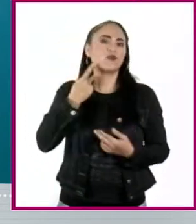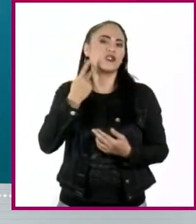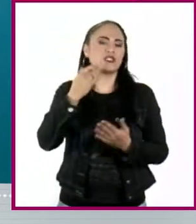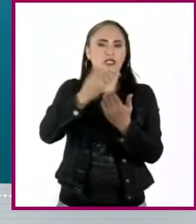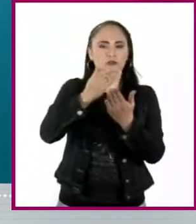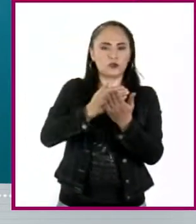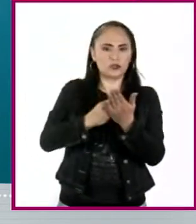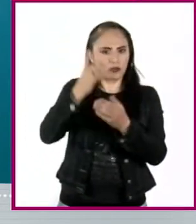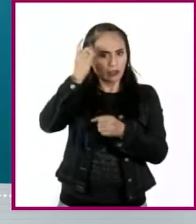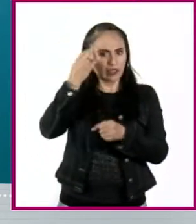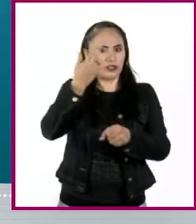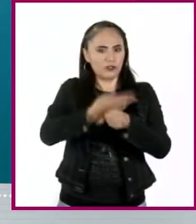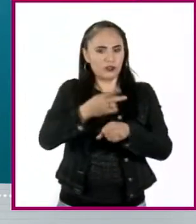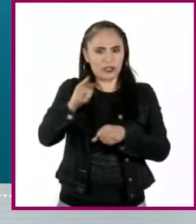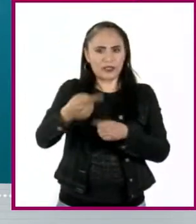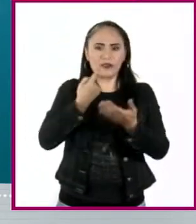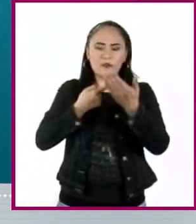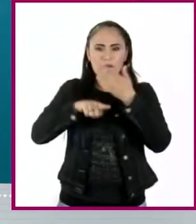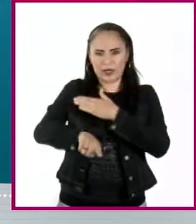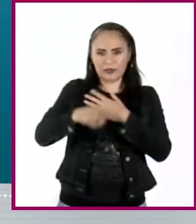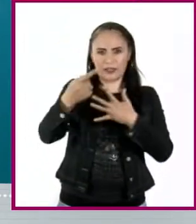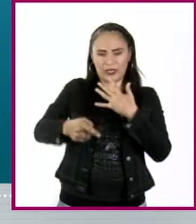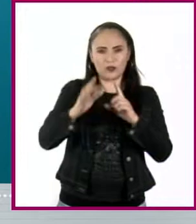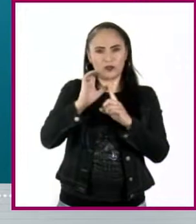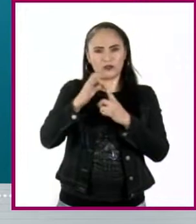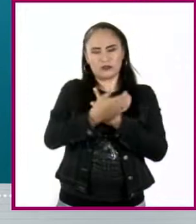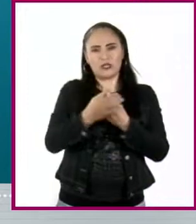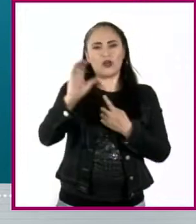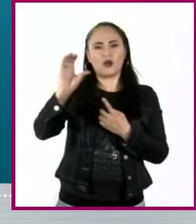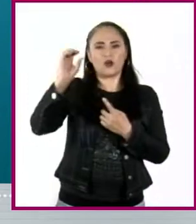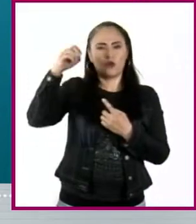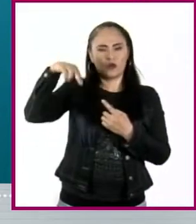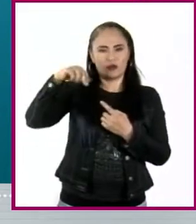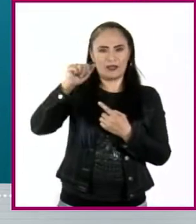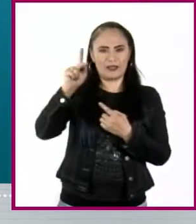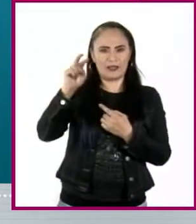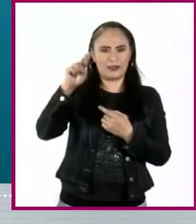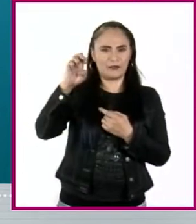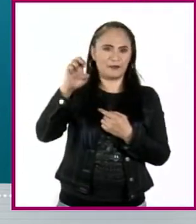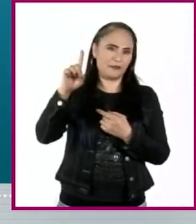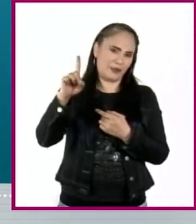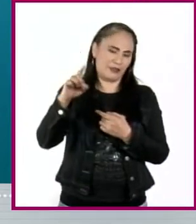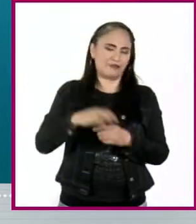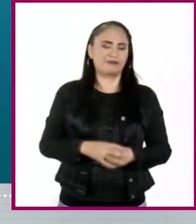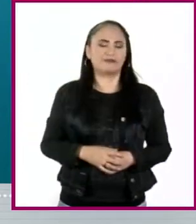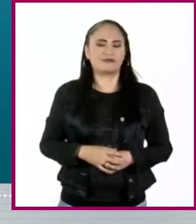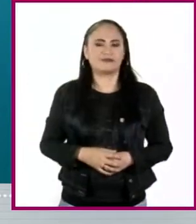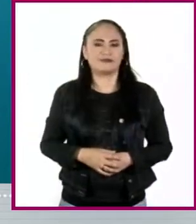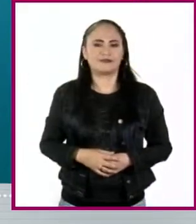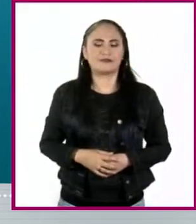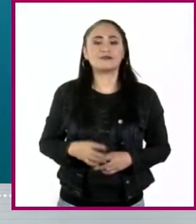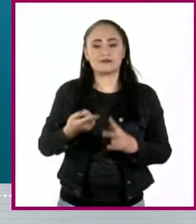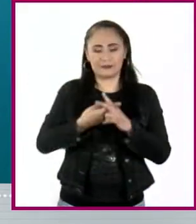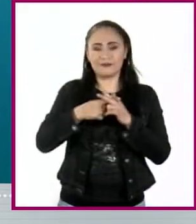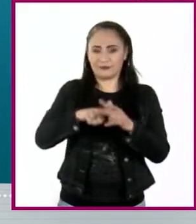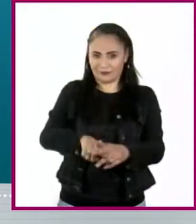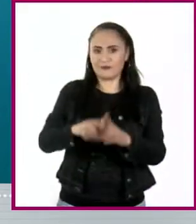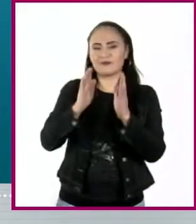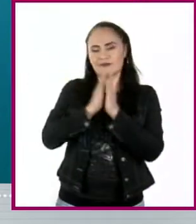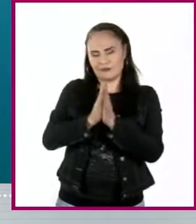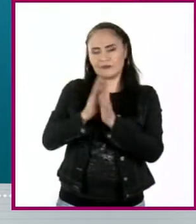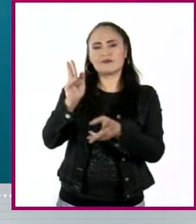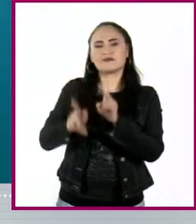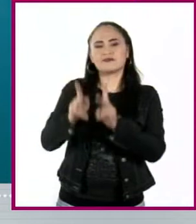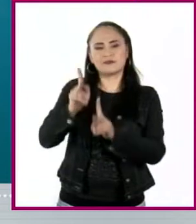director general adjunto de quejas del Consejo Nacional para Prevenir la Discriminación CONAPRED. Para comenzar, nos gustaría que nos platiques un